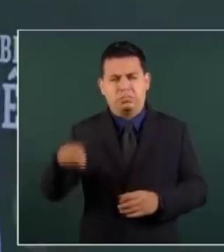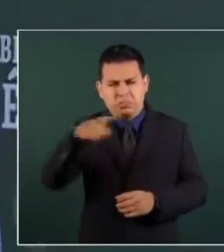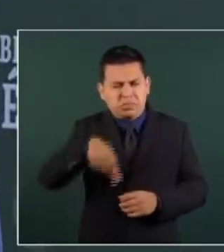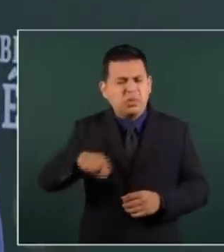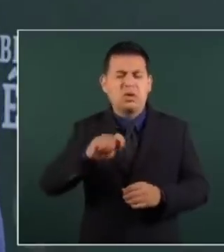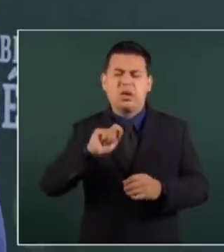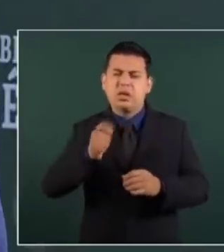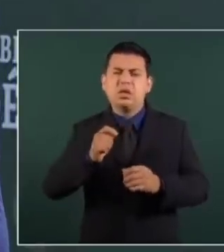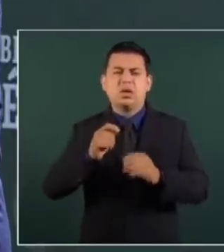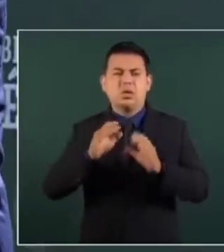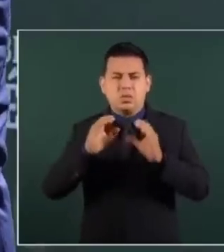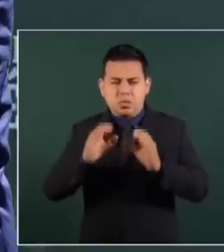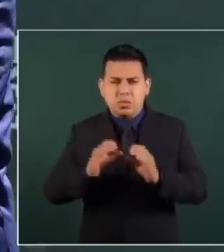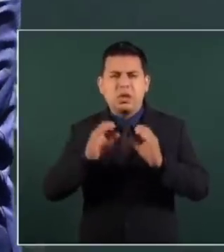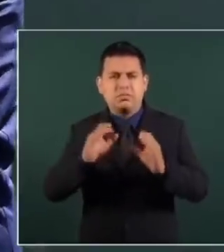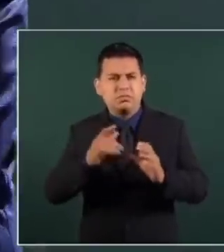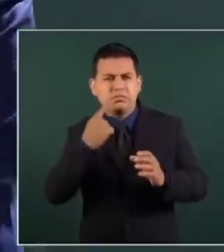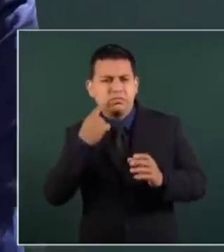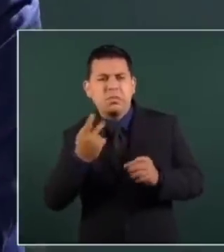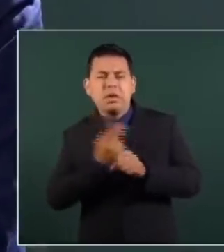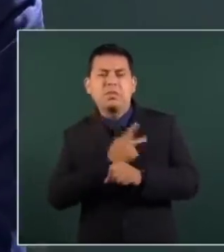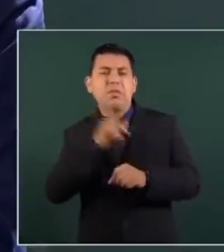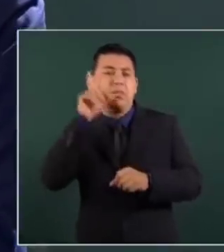continuemos mañana,